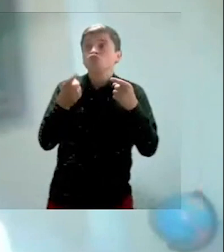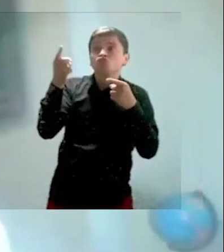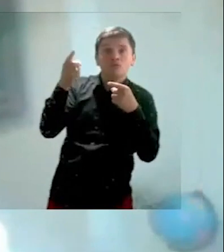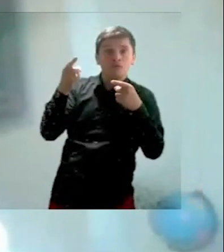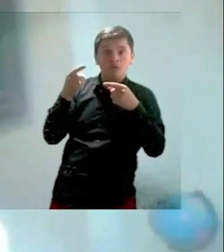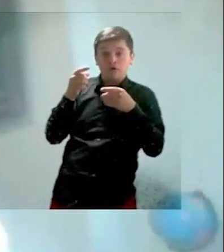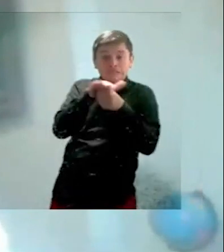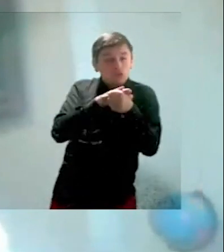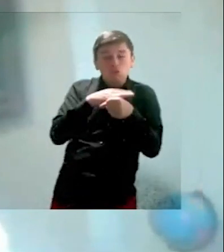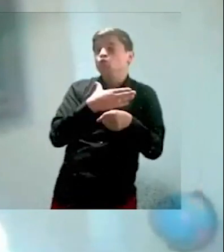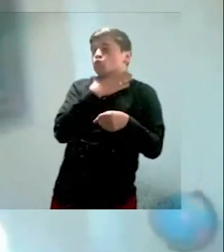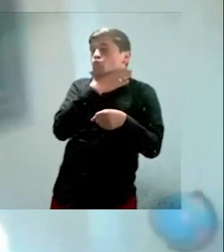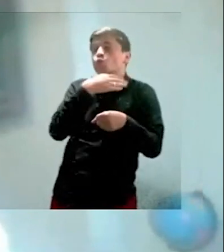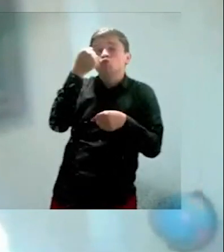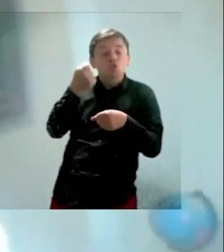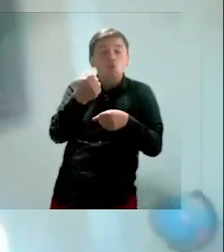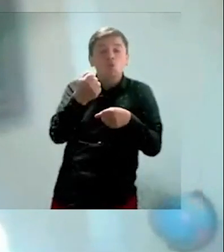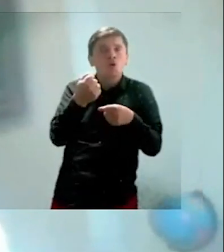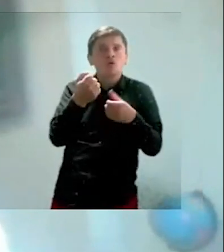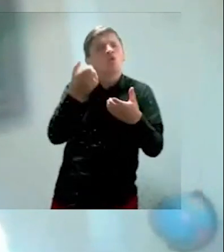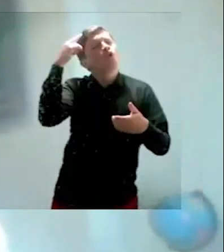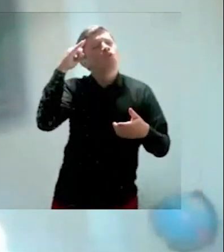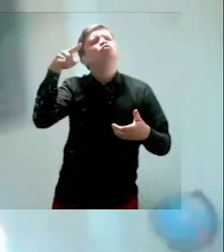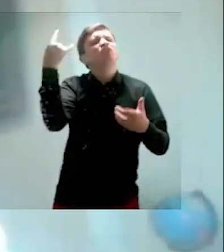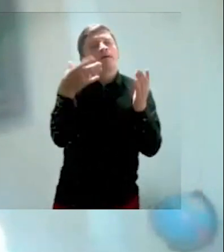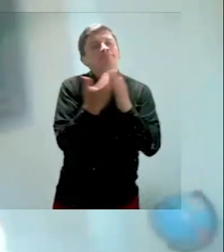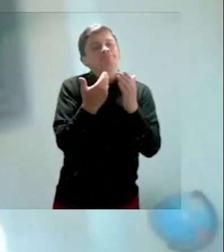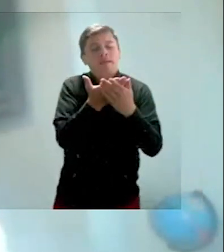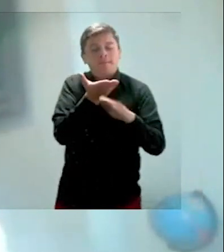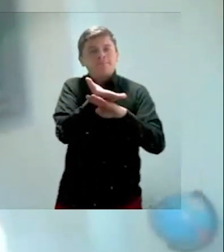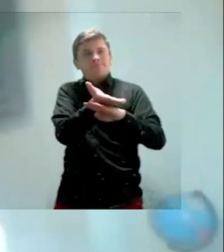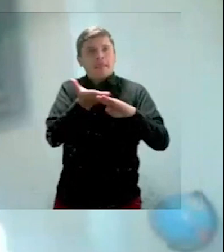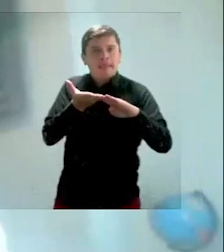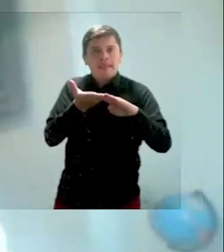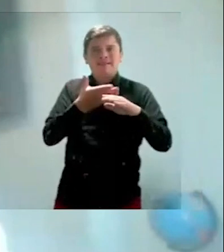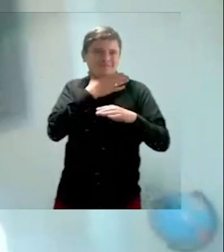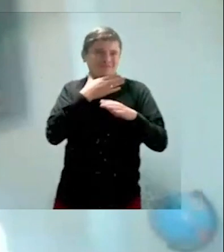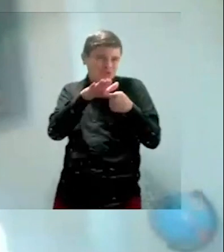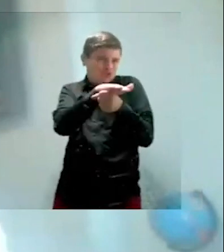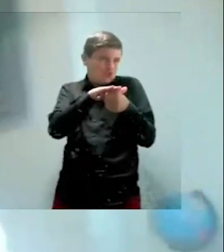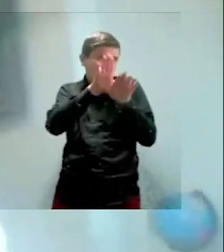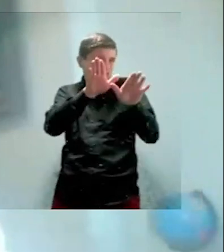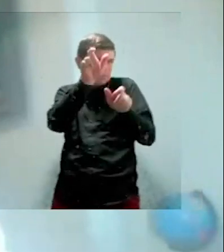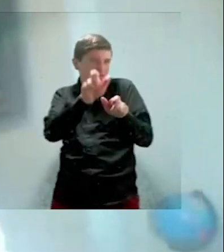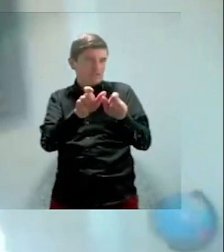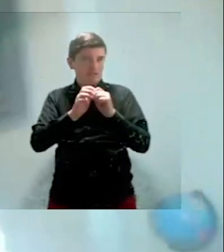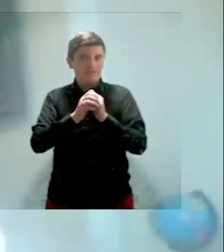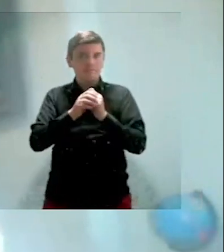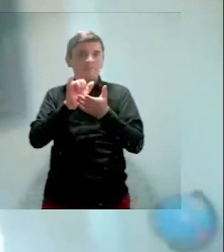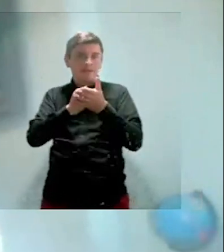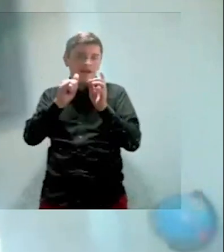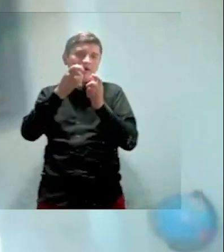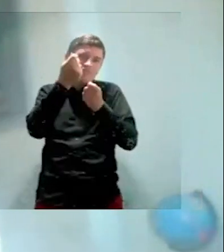distinta del criterio de subsidiariedad que hacía más gravosa la situación de las personas en